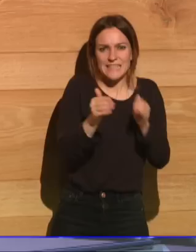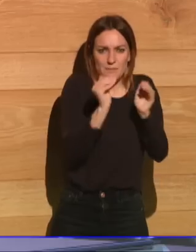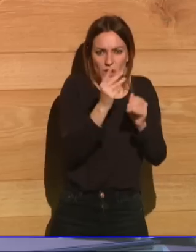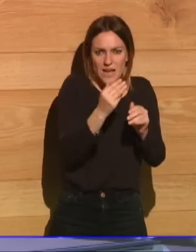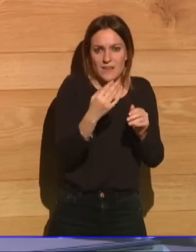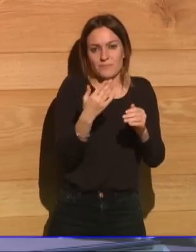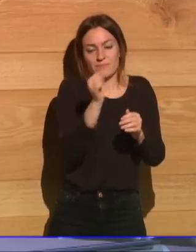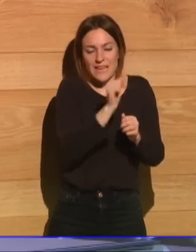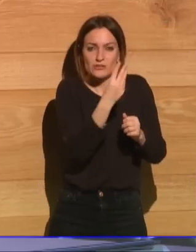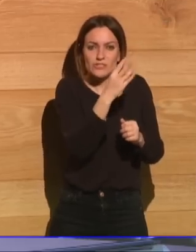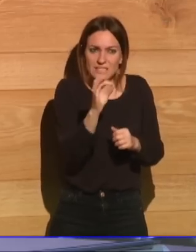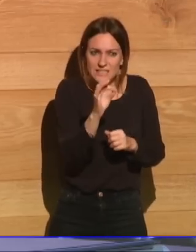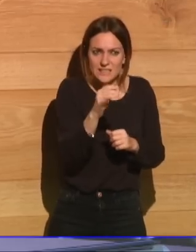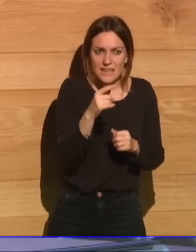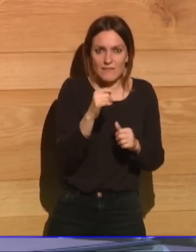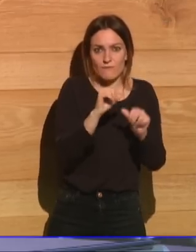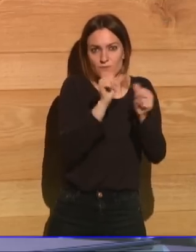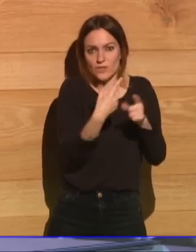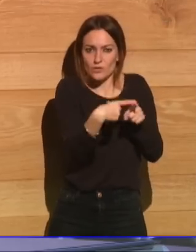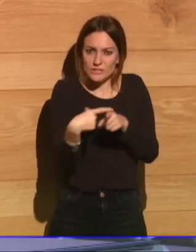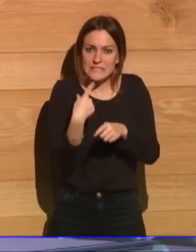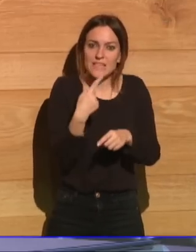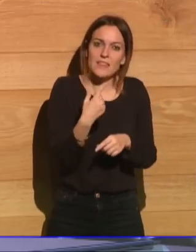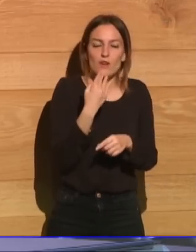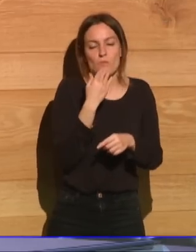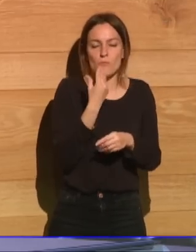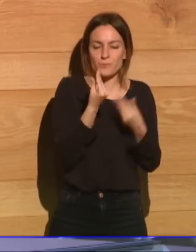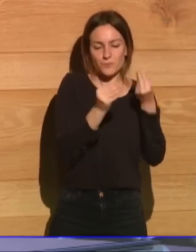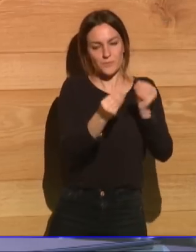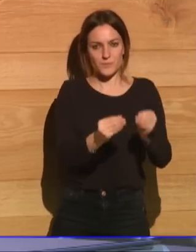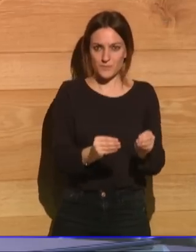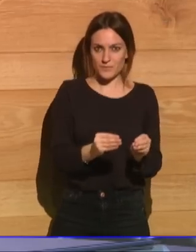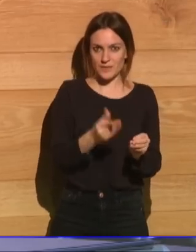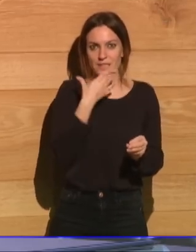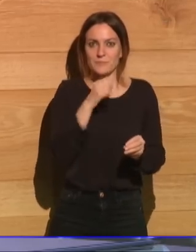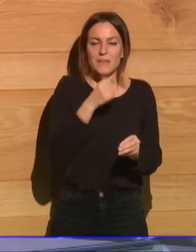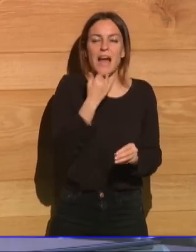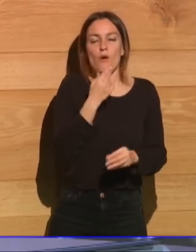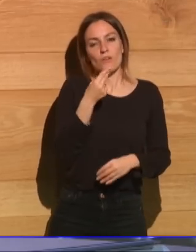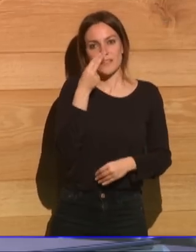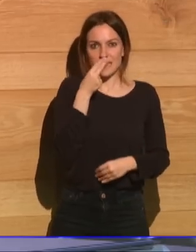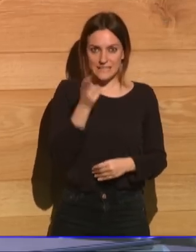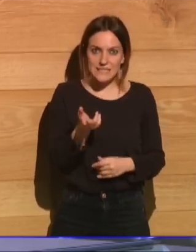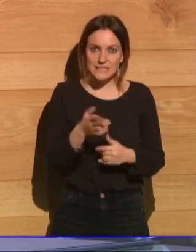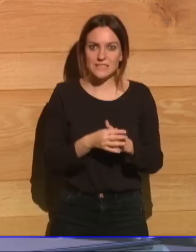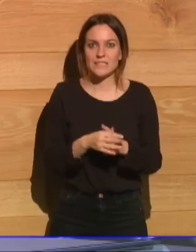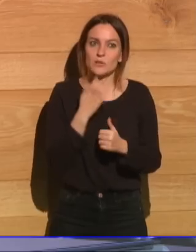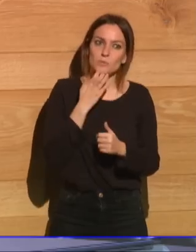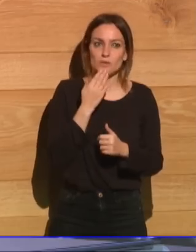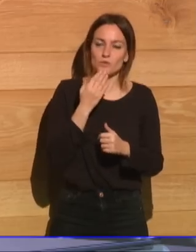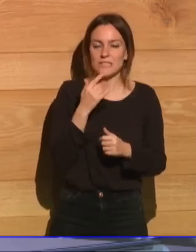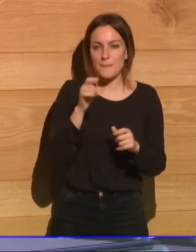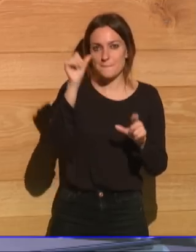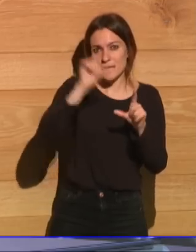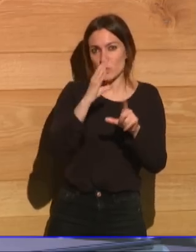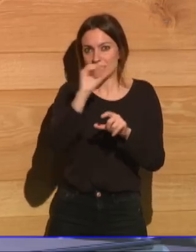en que todo se dice de un modo florido, de un modo interesante, como sucedía en las películas de Capra, en